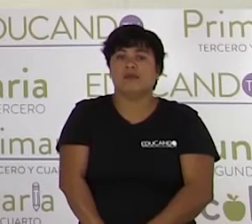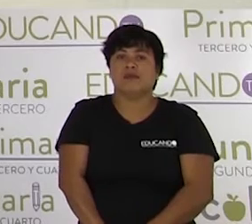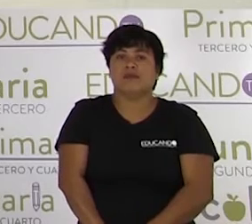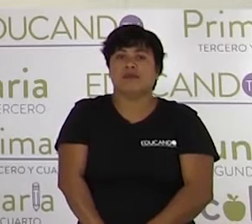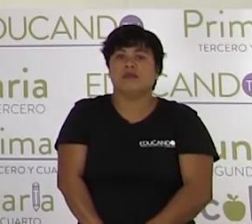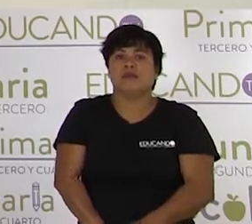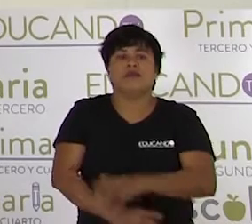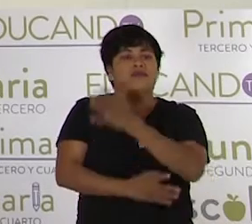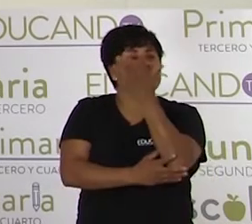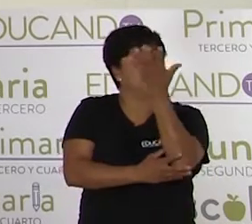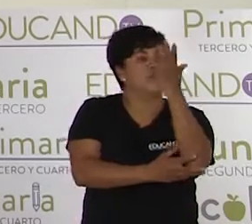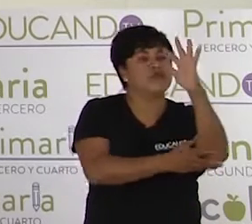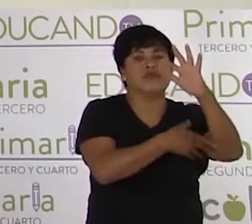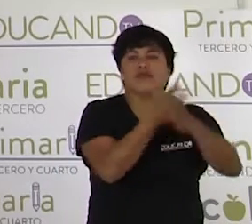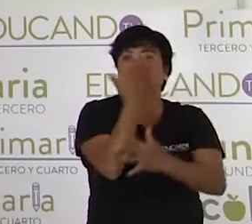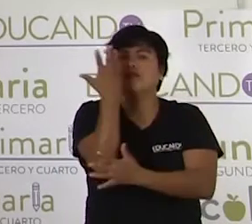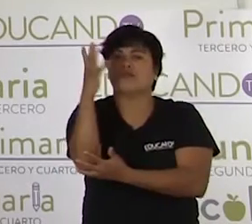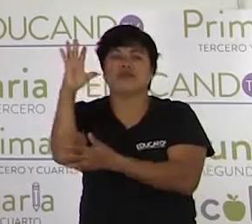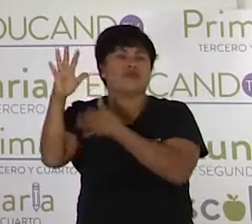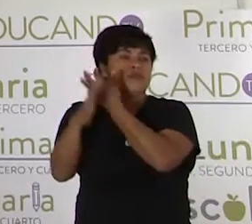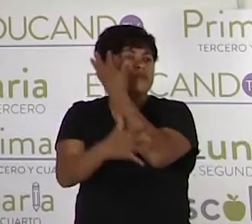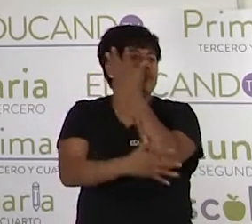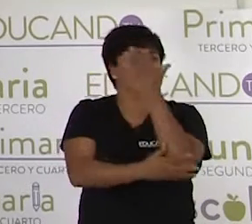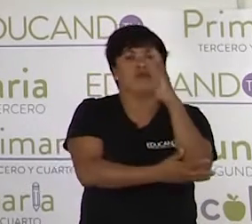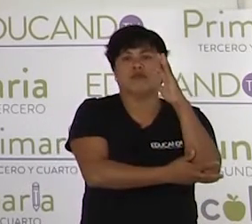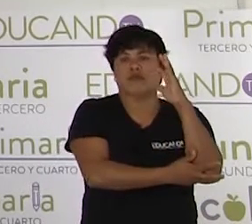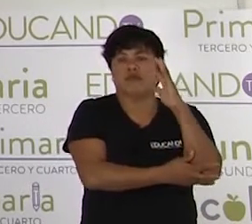por el bosque.